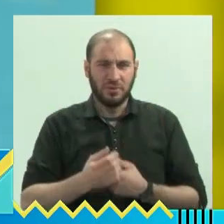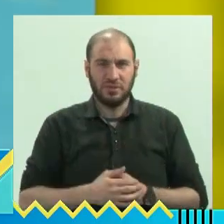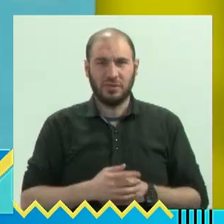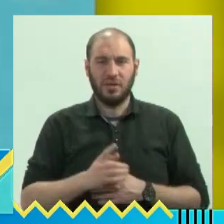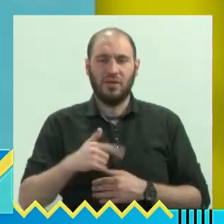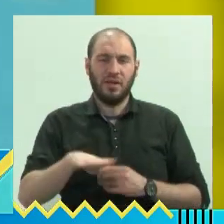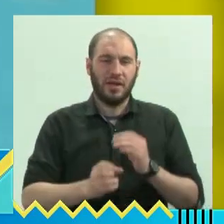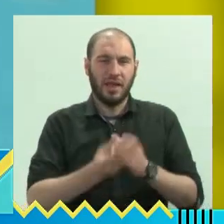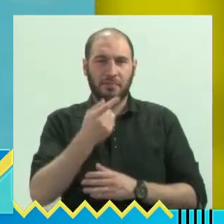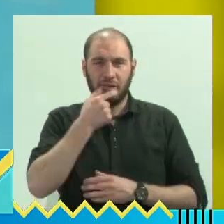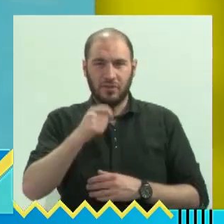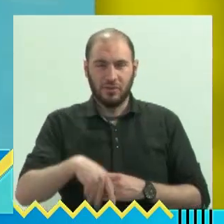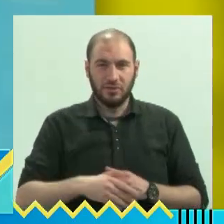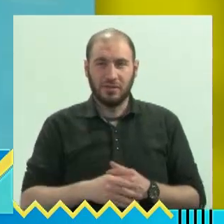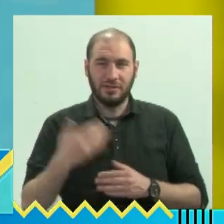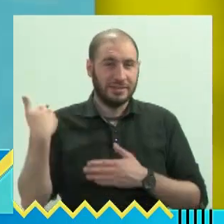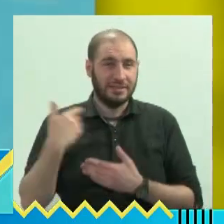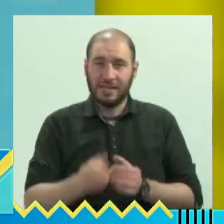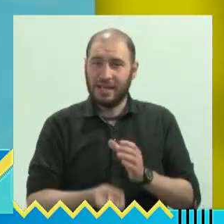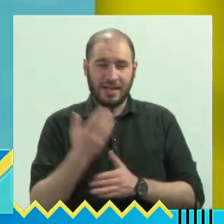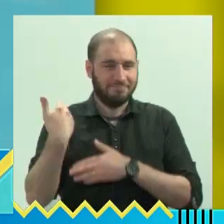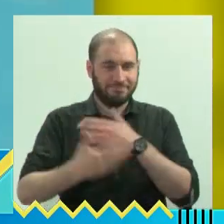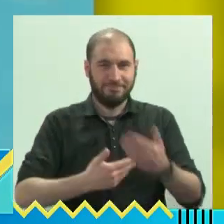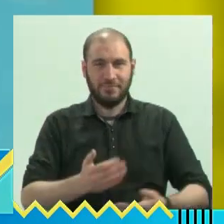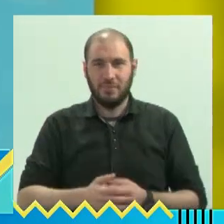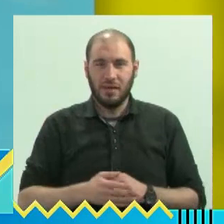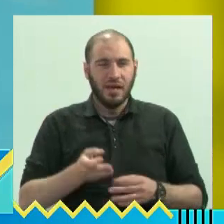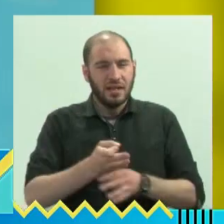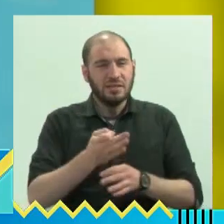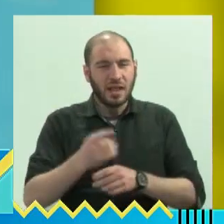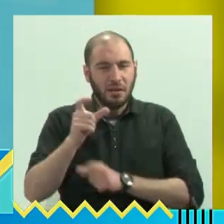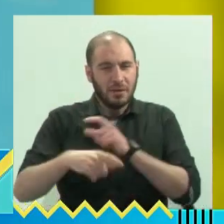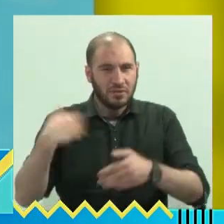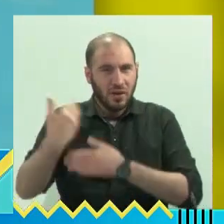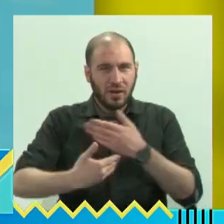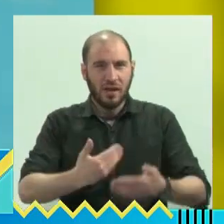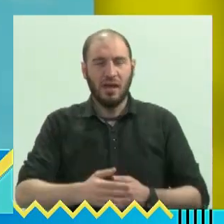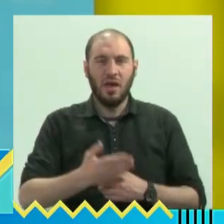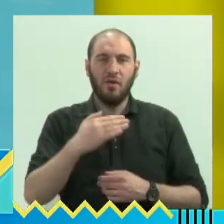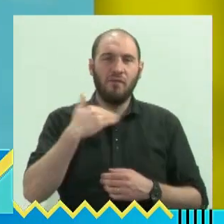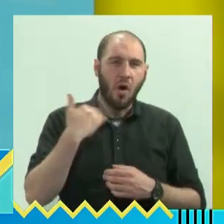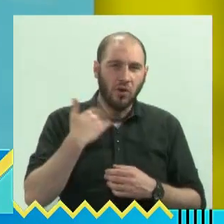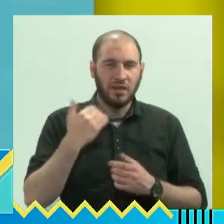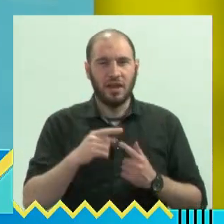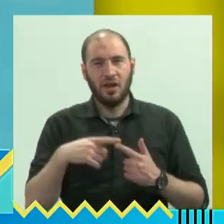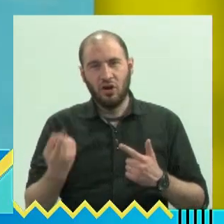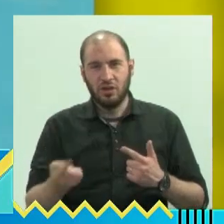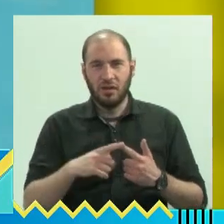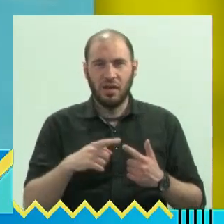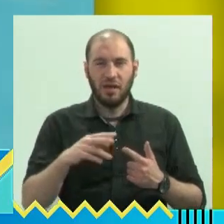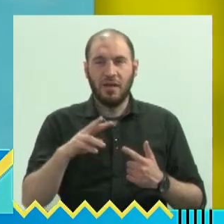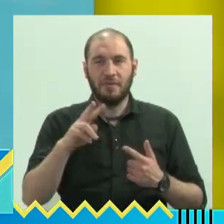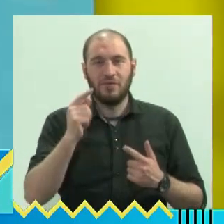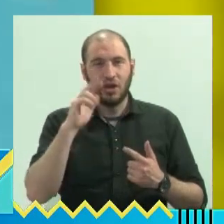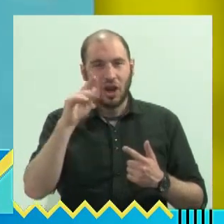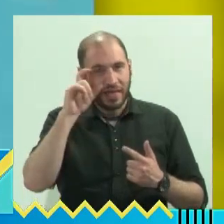se generaron en la provincia de Mendoza, las seguimos generando, ¿sí? Las transmitimos de generación en generación. El futre, podemos hablar de